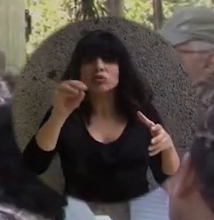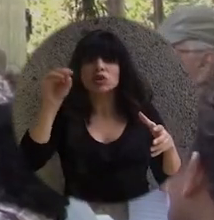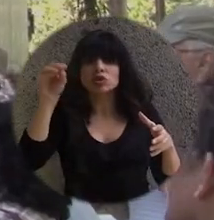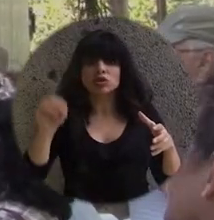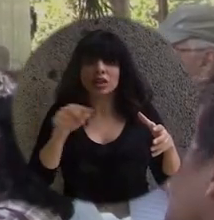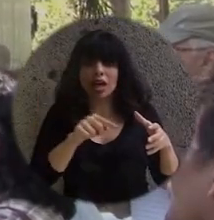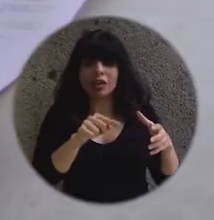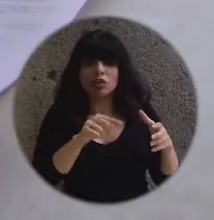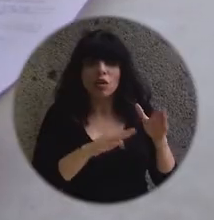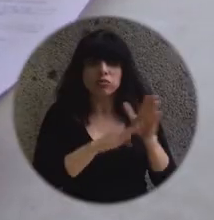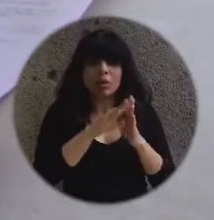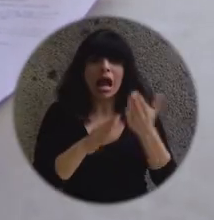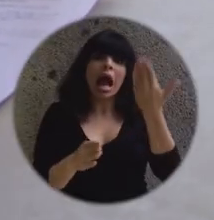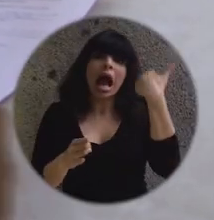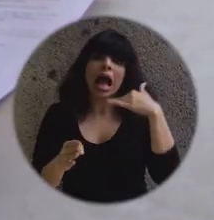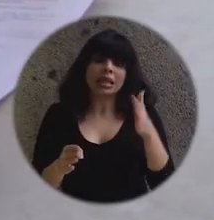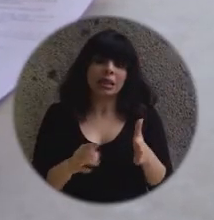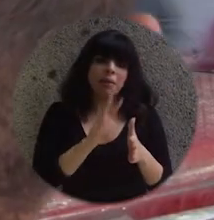352%, pasando de